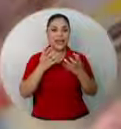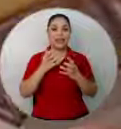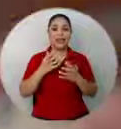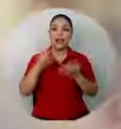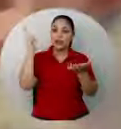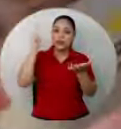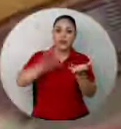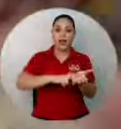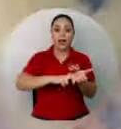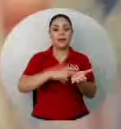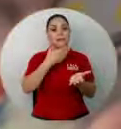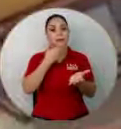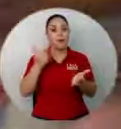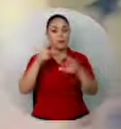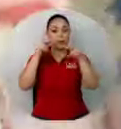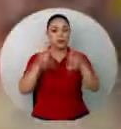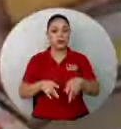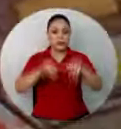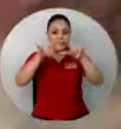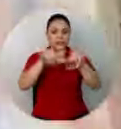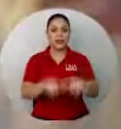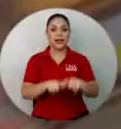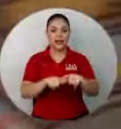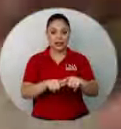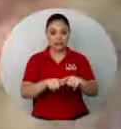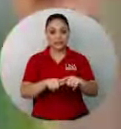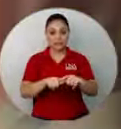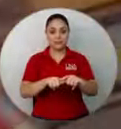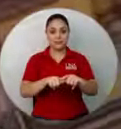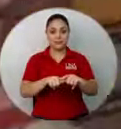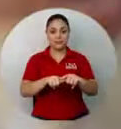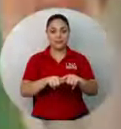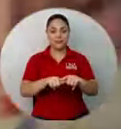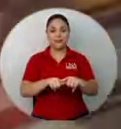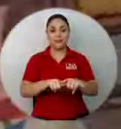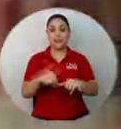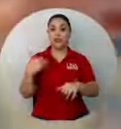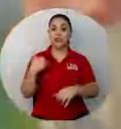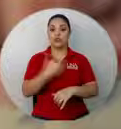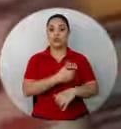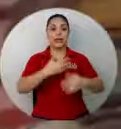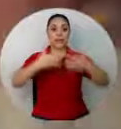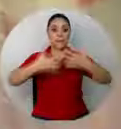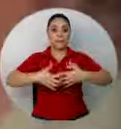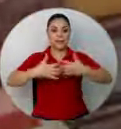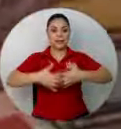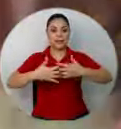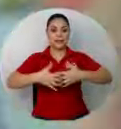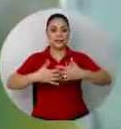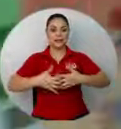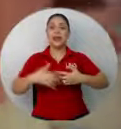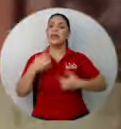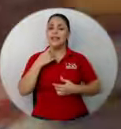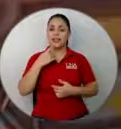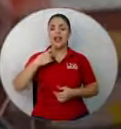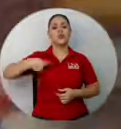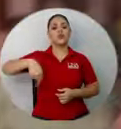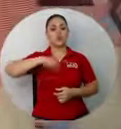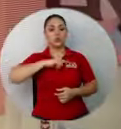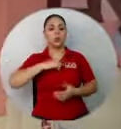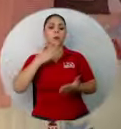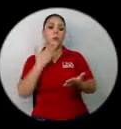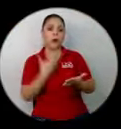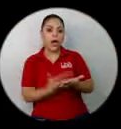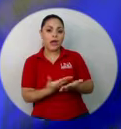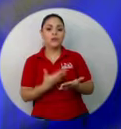captar lo mejor que está en el mercado, que como empresas nos tilden de que